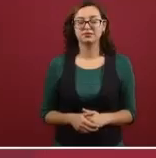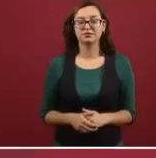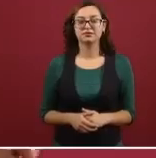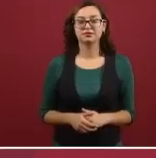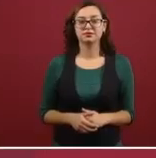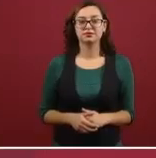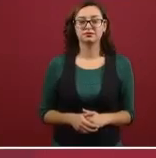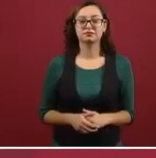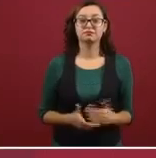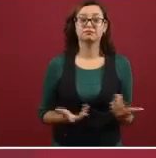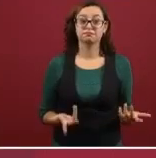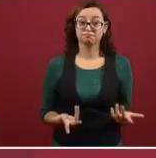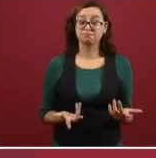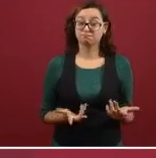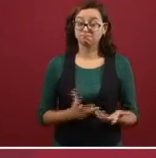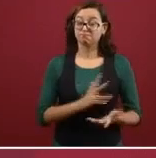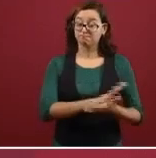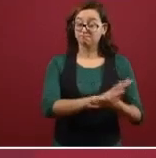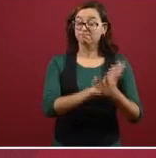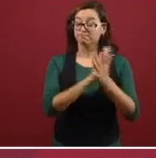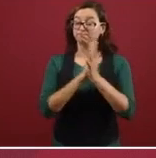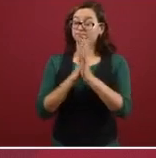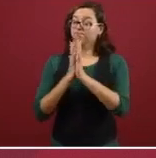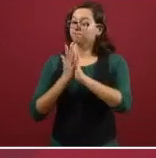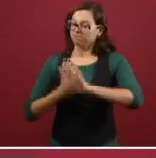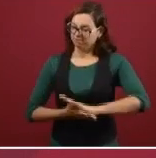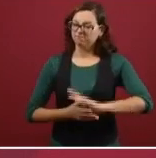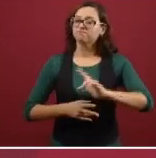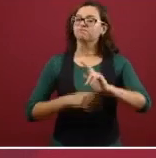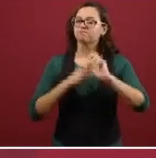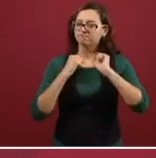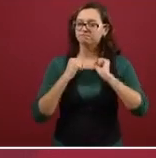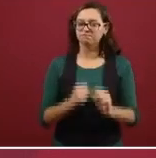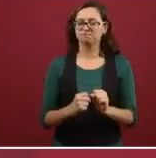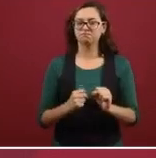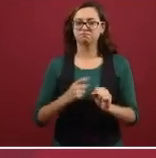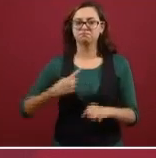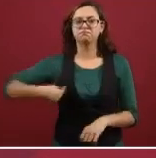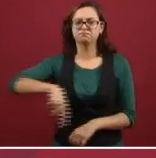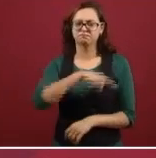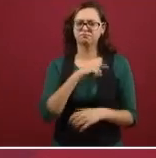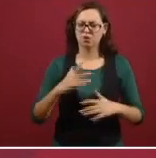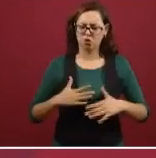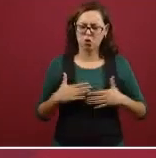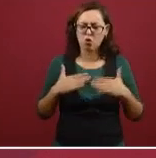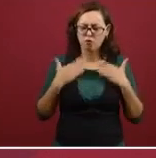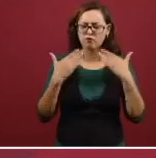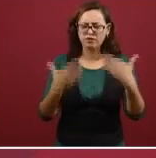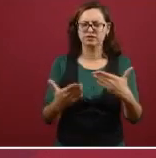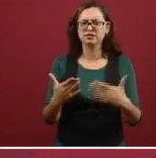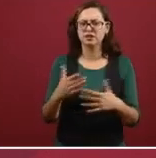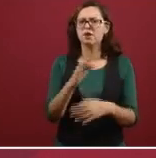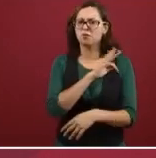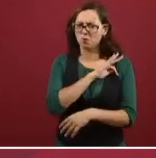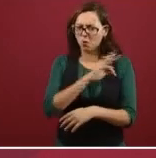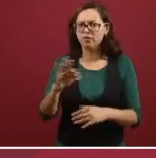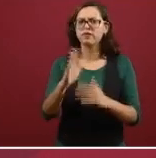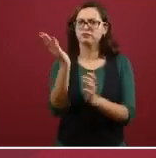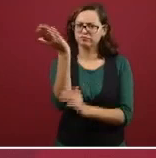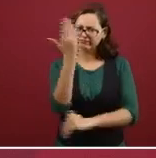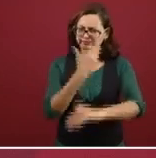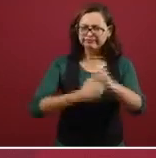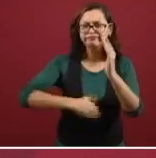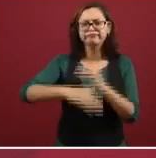va la transformación y tenemos mucha confianza de que vamos a salir adelante. Y